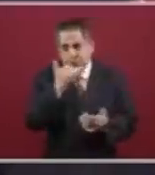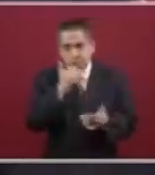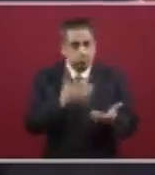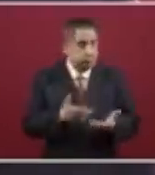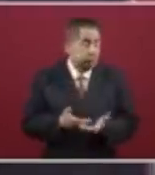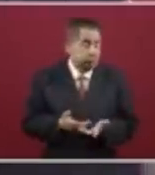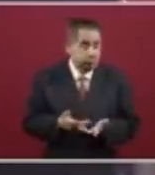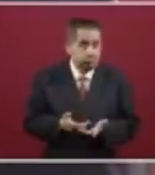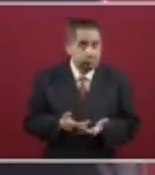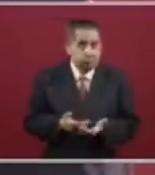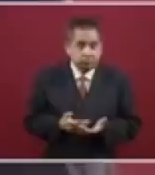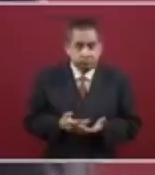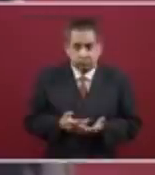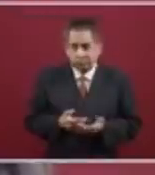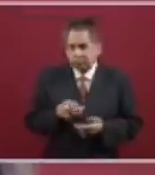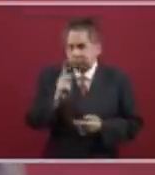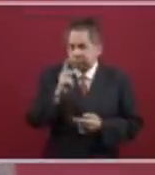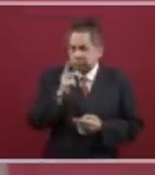muy